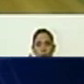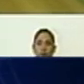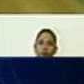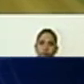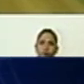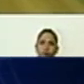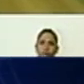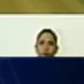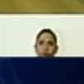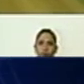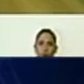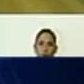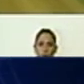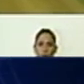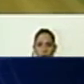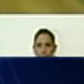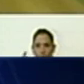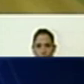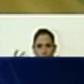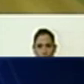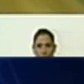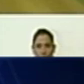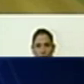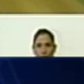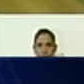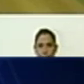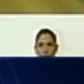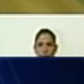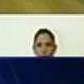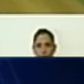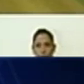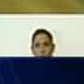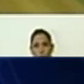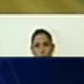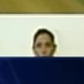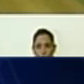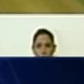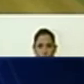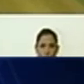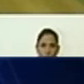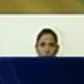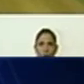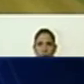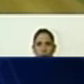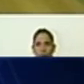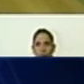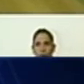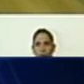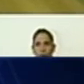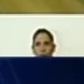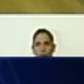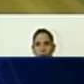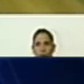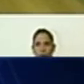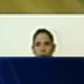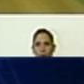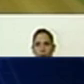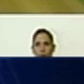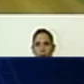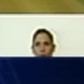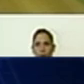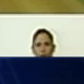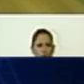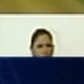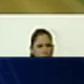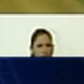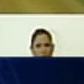sanciones contra personas y empresas vinculadas a los comités locales de abastecimiento y producción, a los CLAP, contra